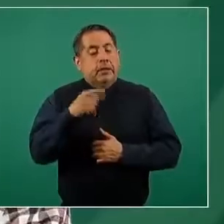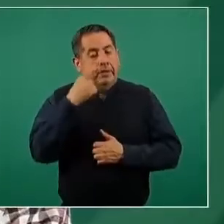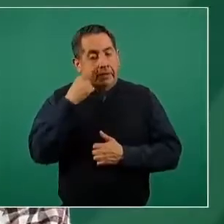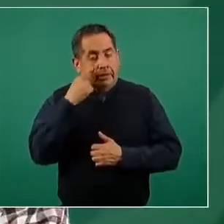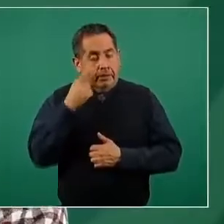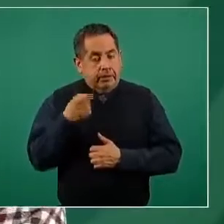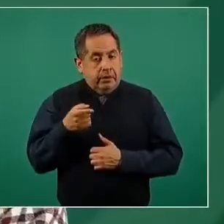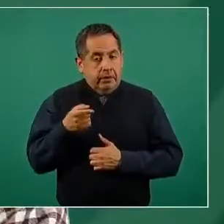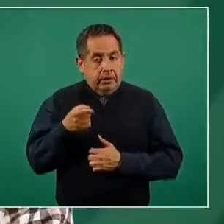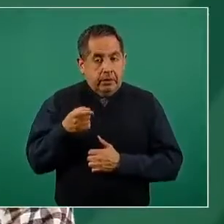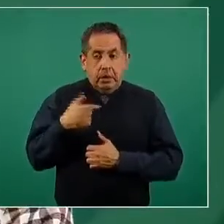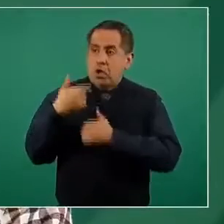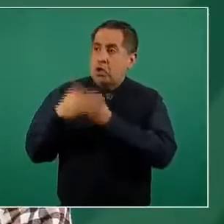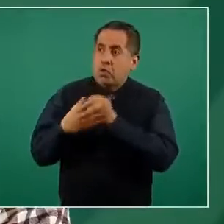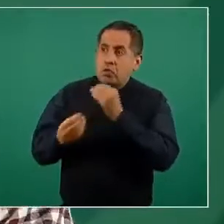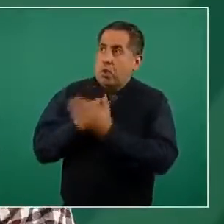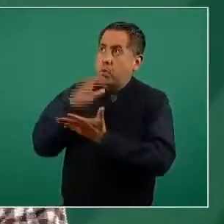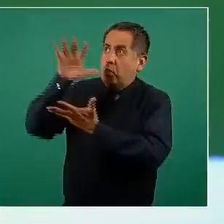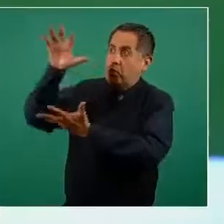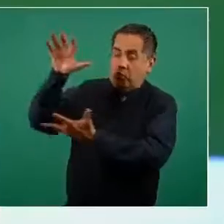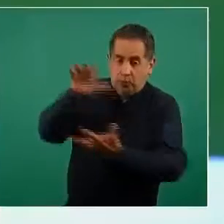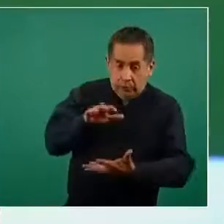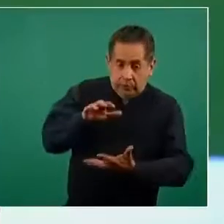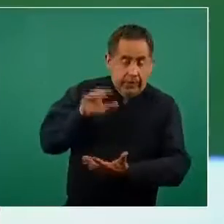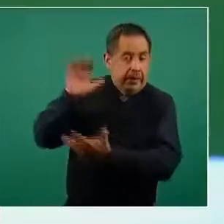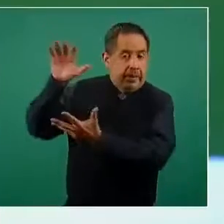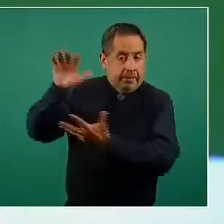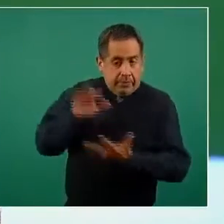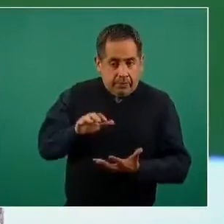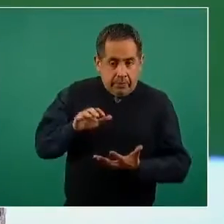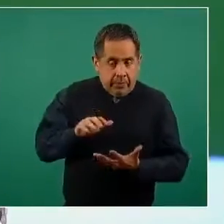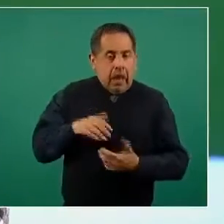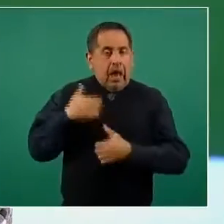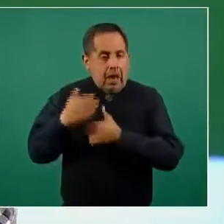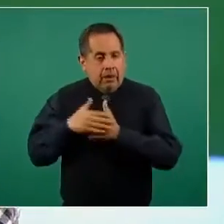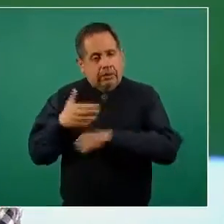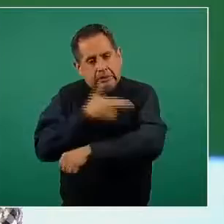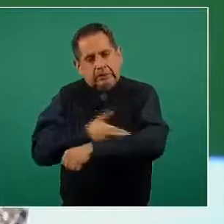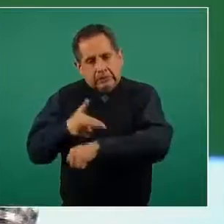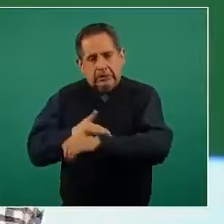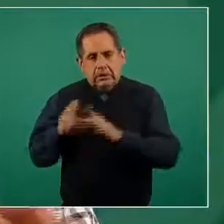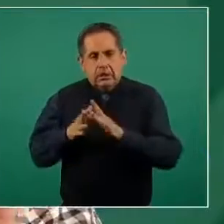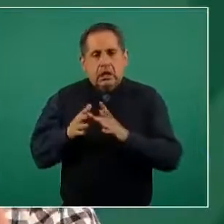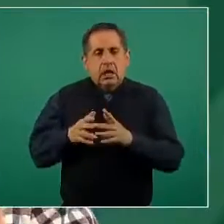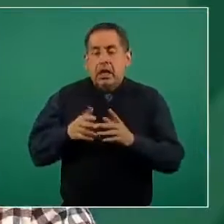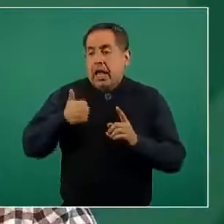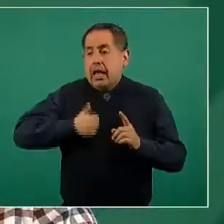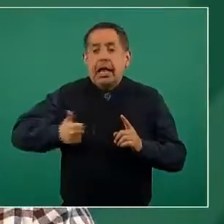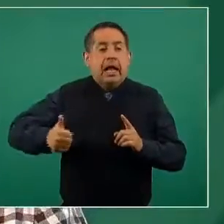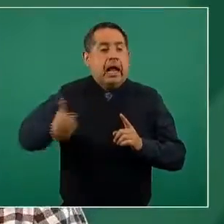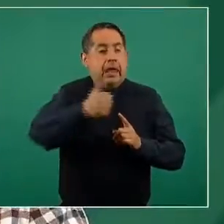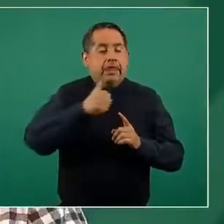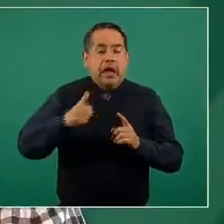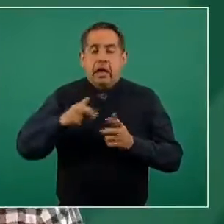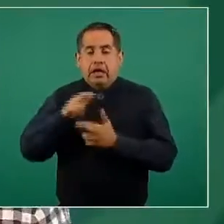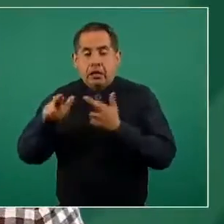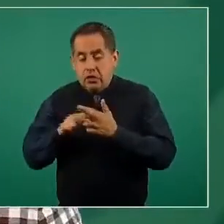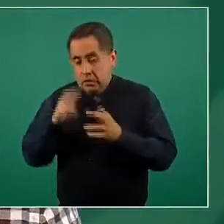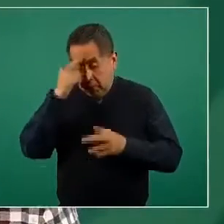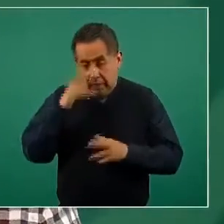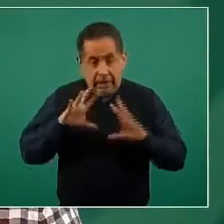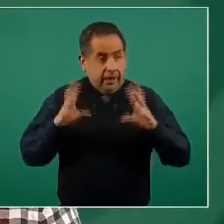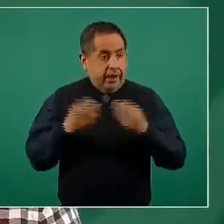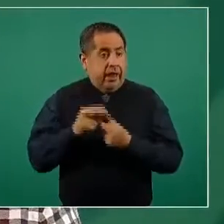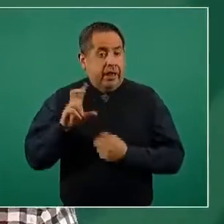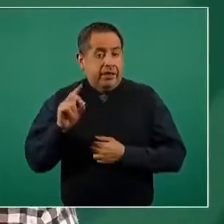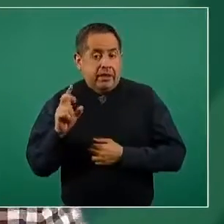cuanto tengamos el nuevo embarque, se estarán estableciendo los calendarios específicos de cada región. Recordar, las 32